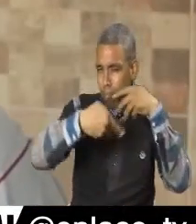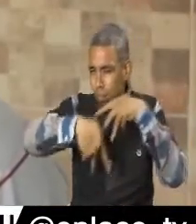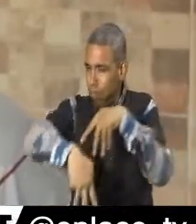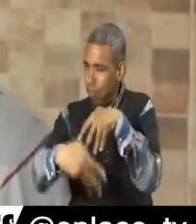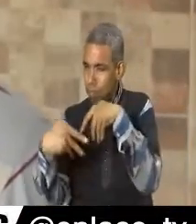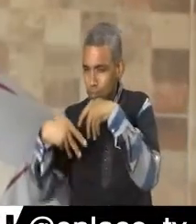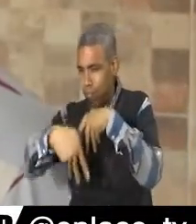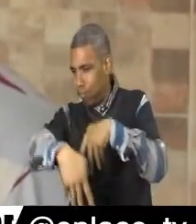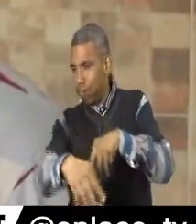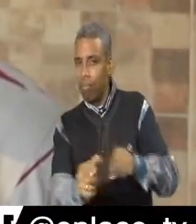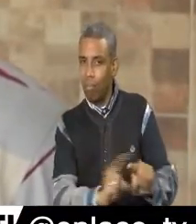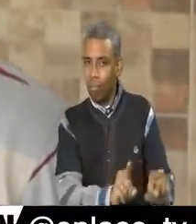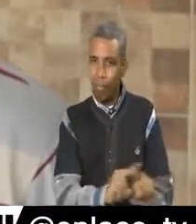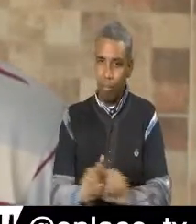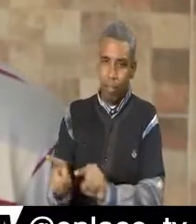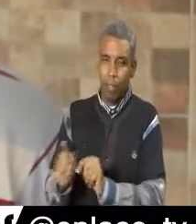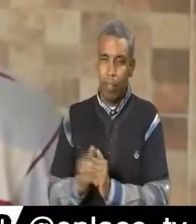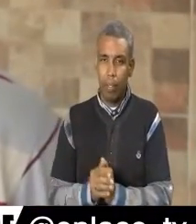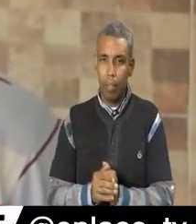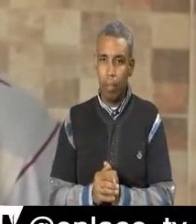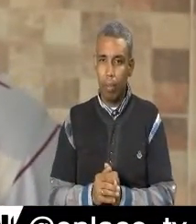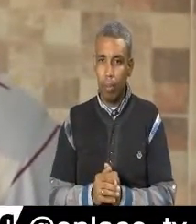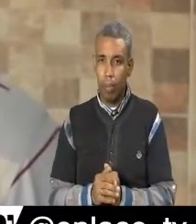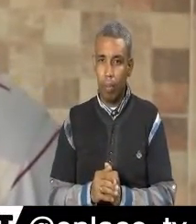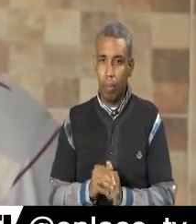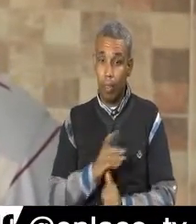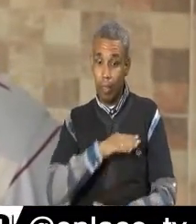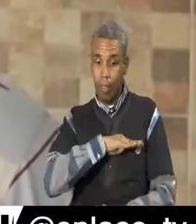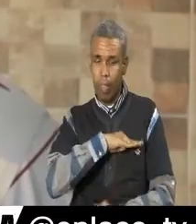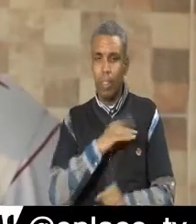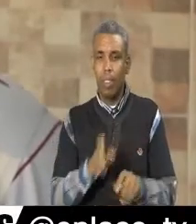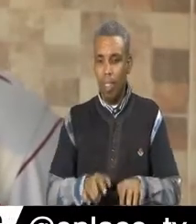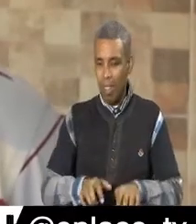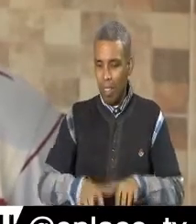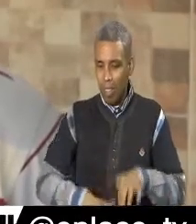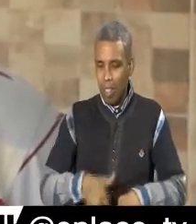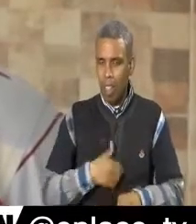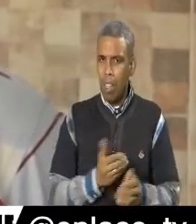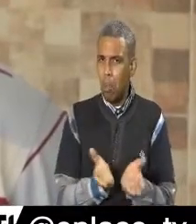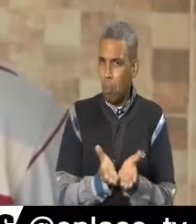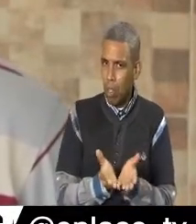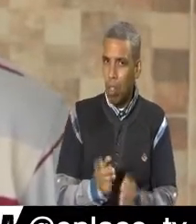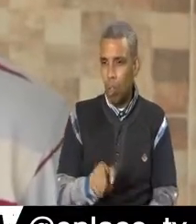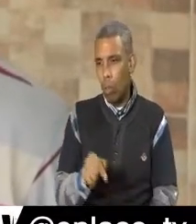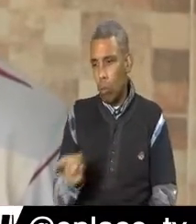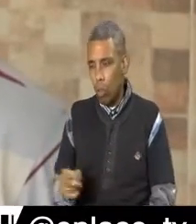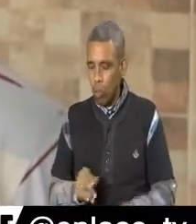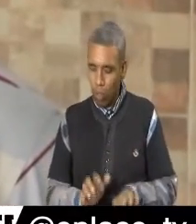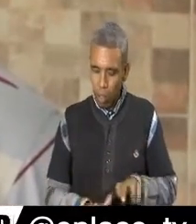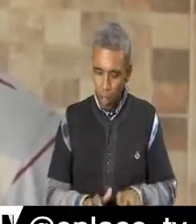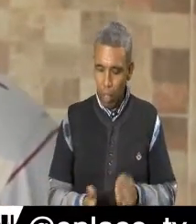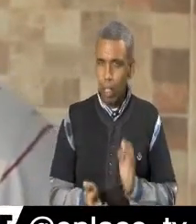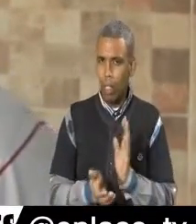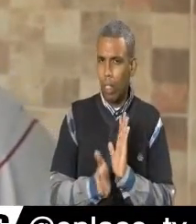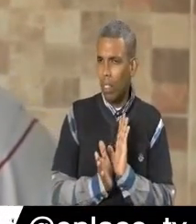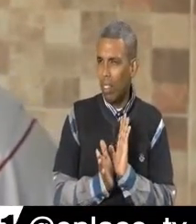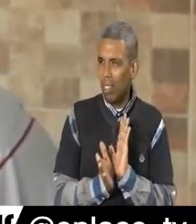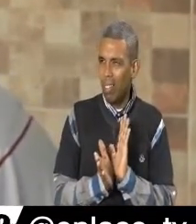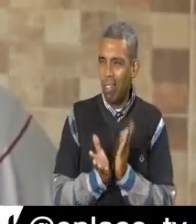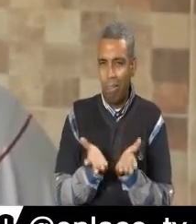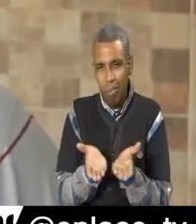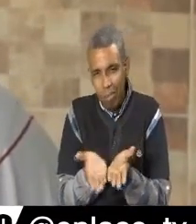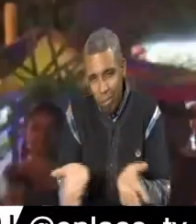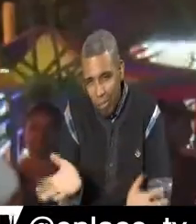Cada secretaría tendrá un espacio de 5 minutos en tarima para que presenten sus dotes artísticos,